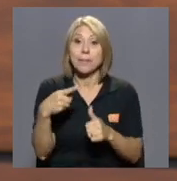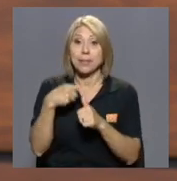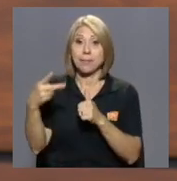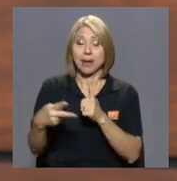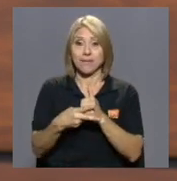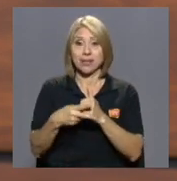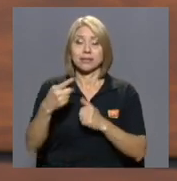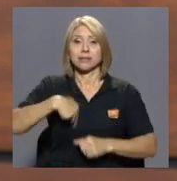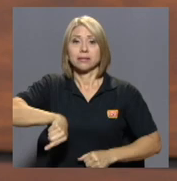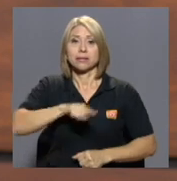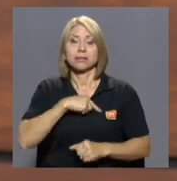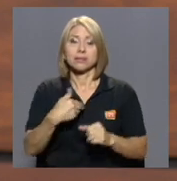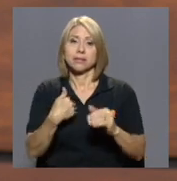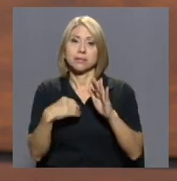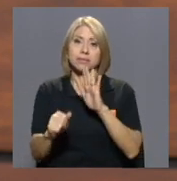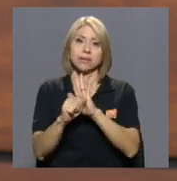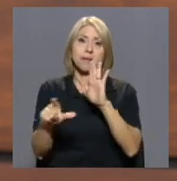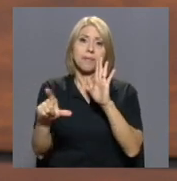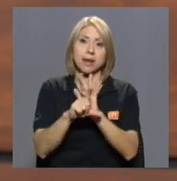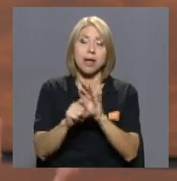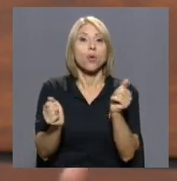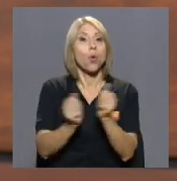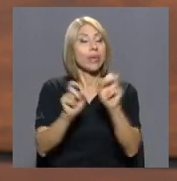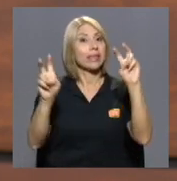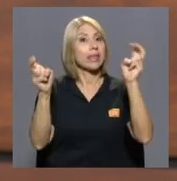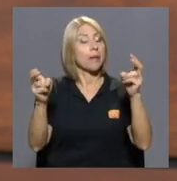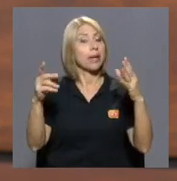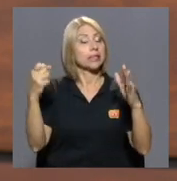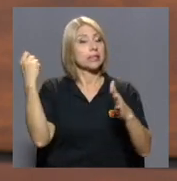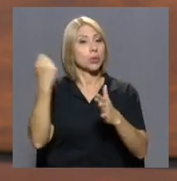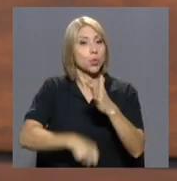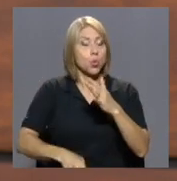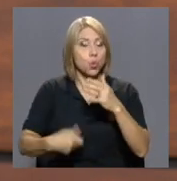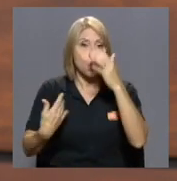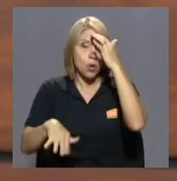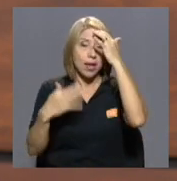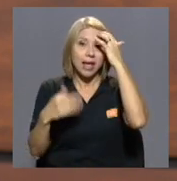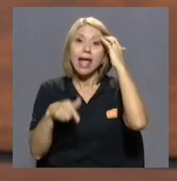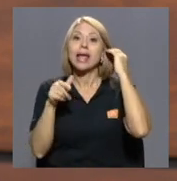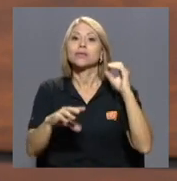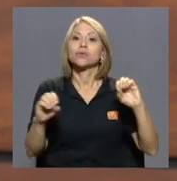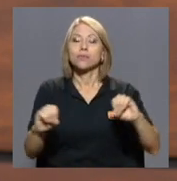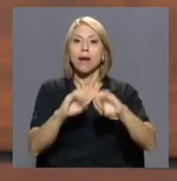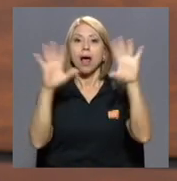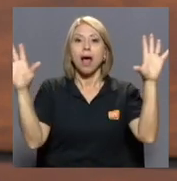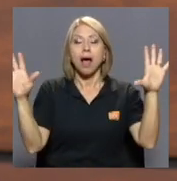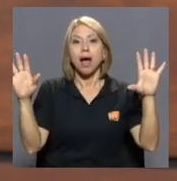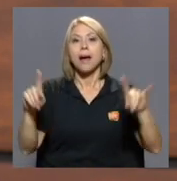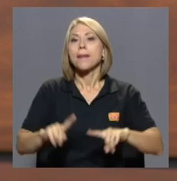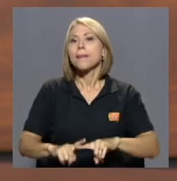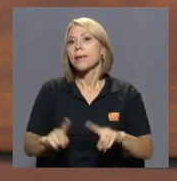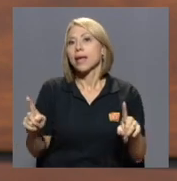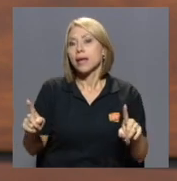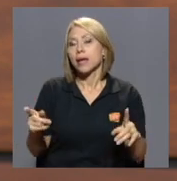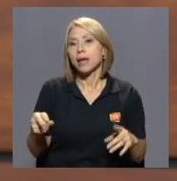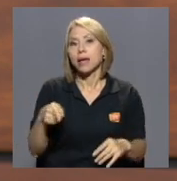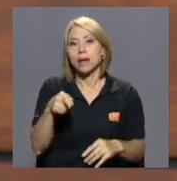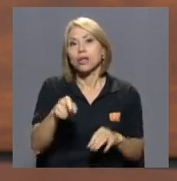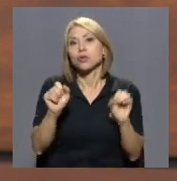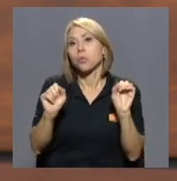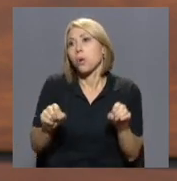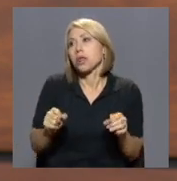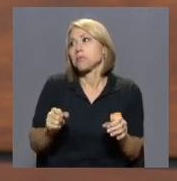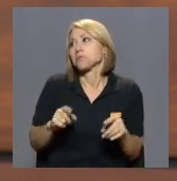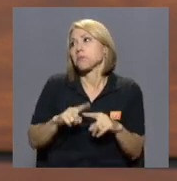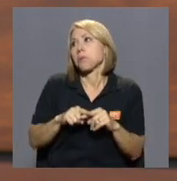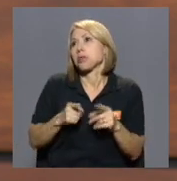una asamblea que le entra temas pesados, o sea, y eso es maravilloso. Pero bueno, eso puede ser coyuntural, puede ser